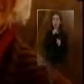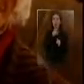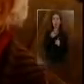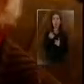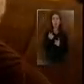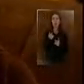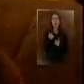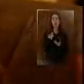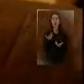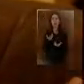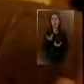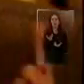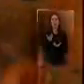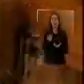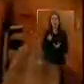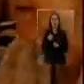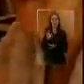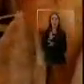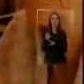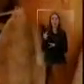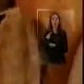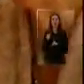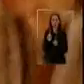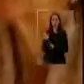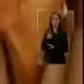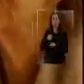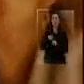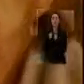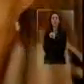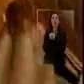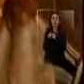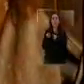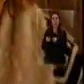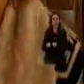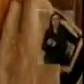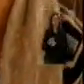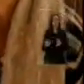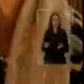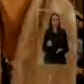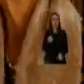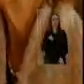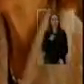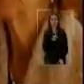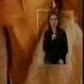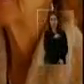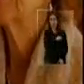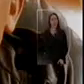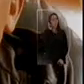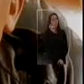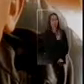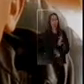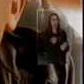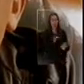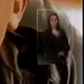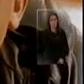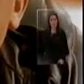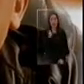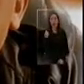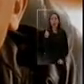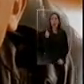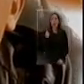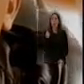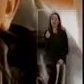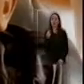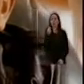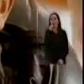esta extra me cuida? No, no, yo no la cuido, somos compañeras de pieza nomás. ¿Me comí algo antes de que se tome? No, no, no tomo nada. A las 11 me